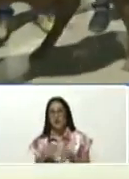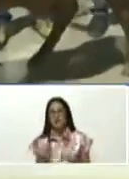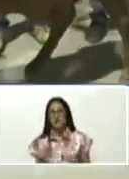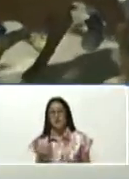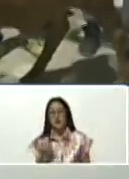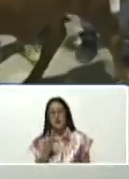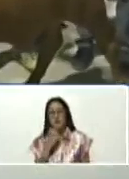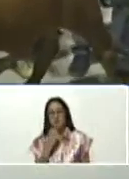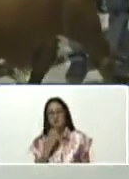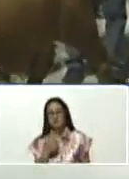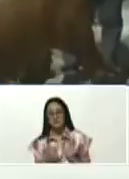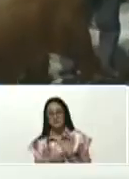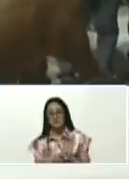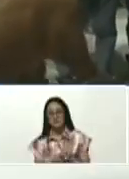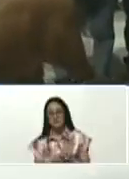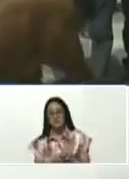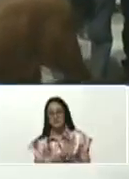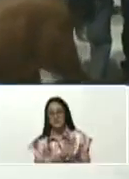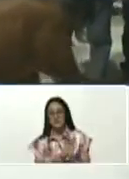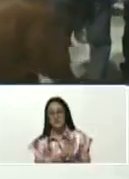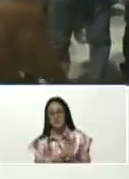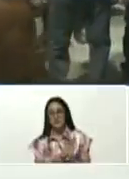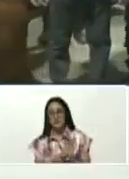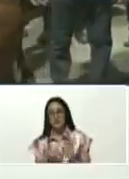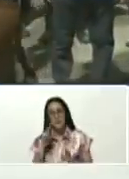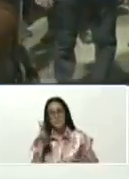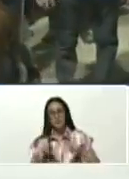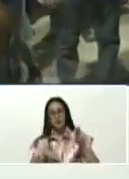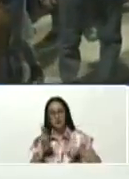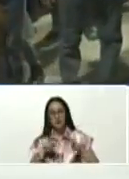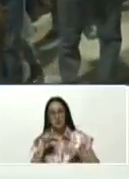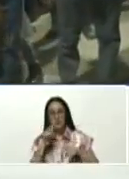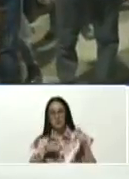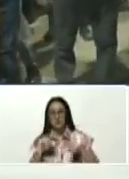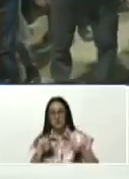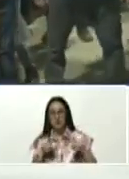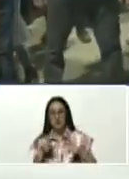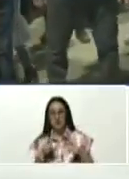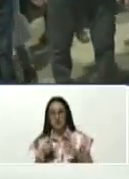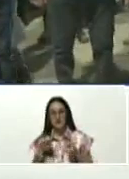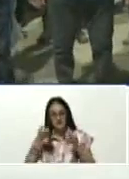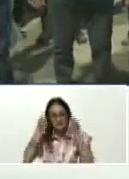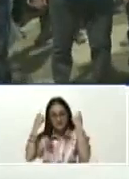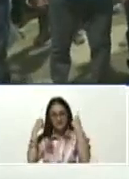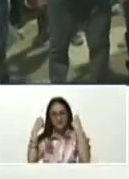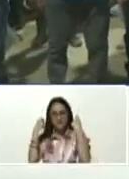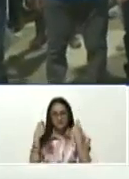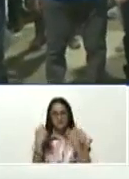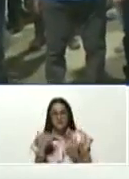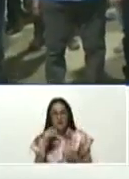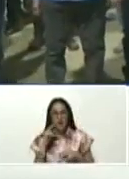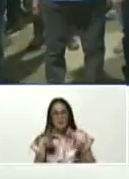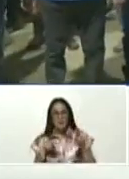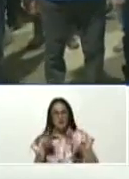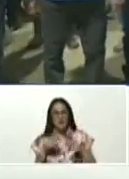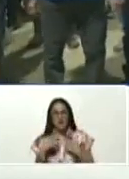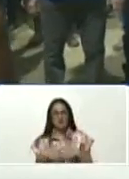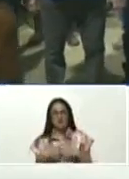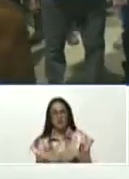los ejemplares de los expositores de ganadería, también hay una exposición